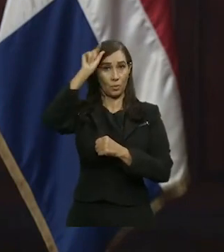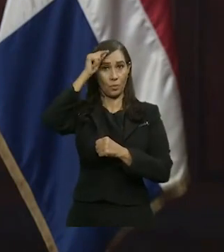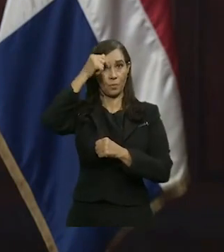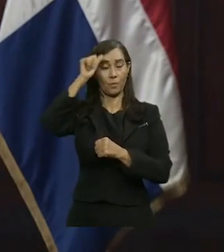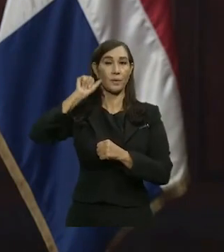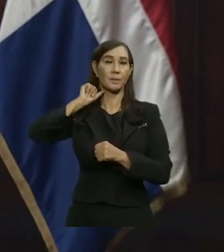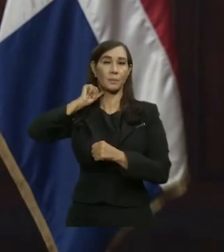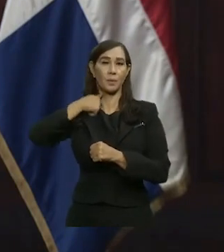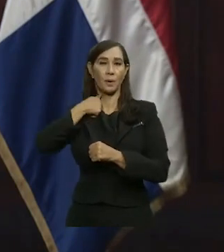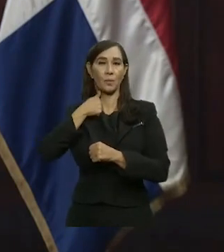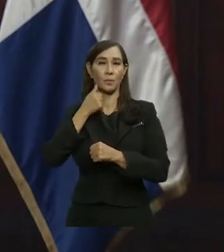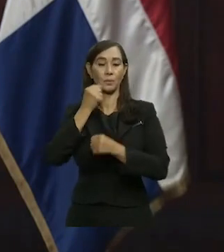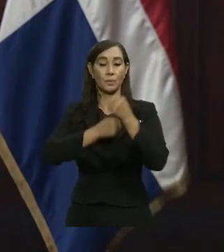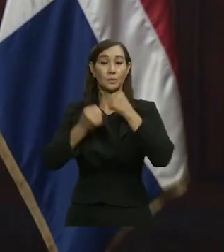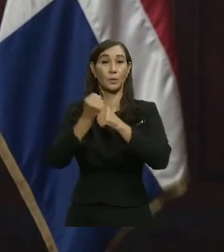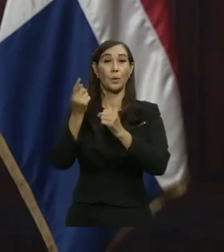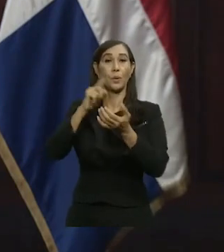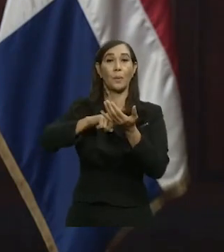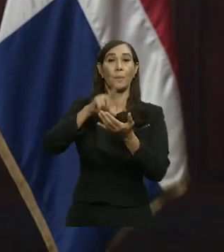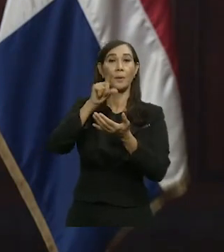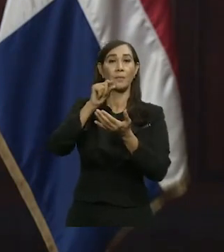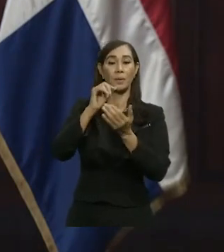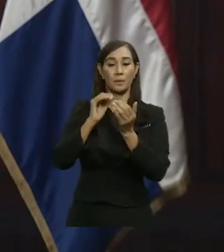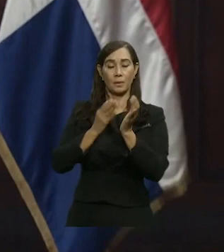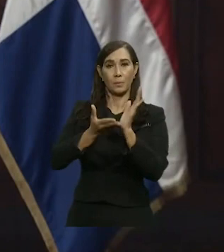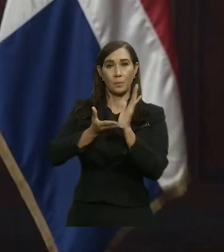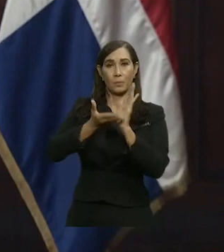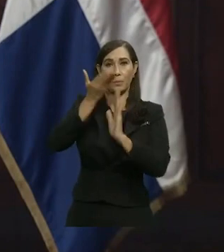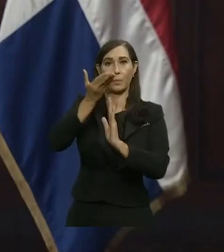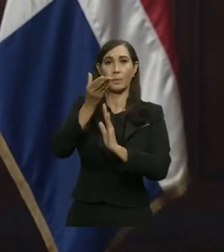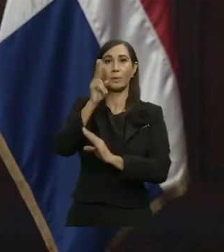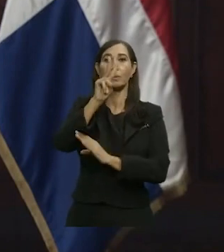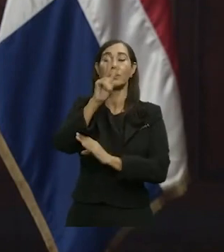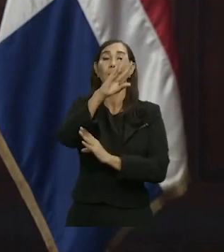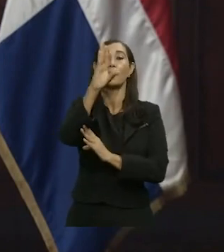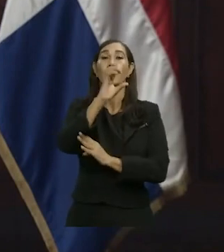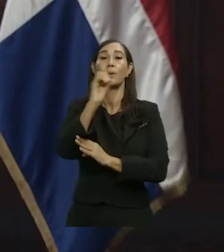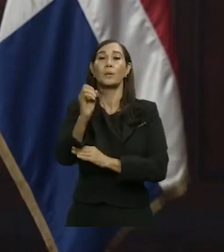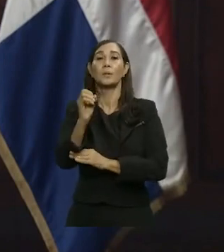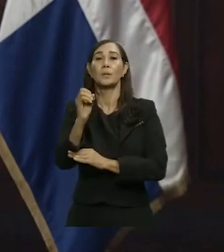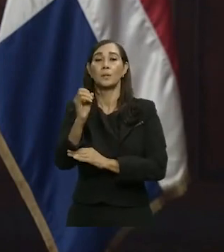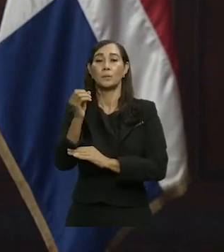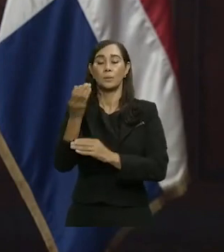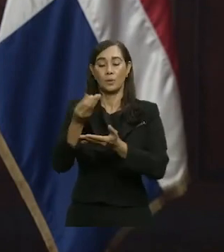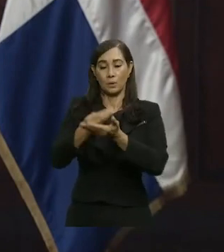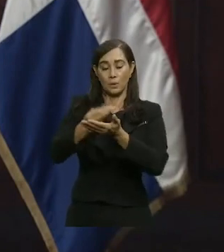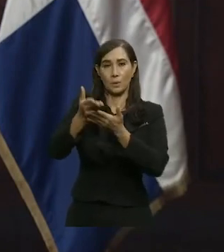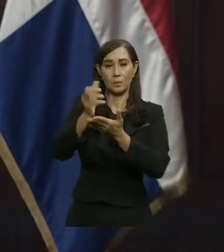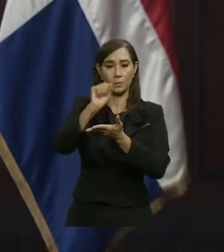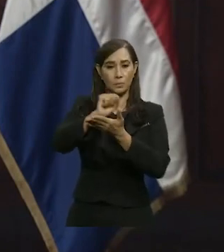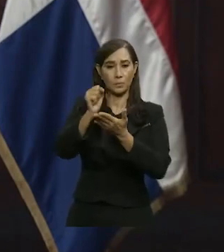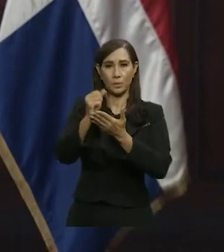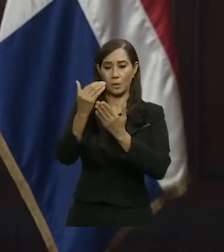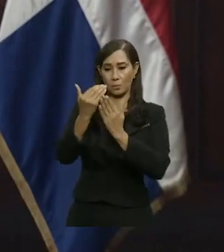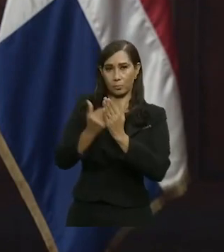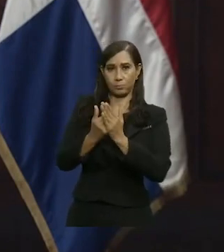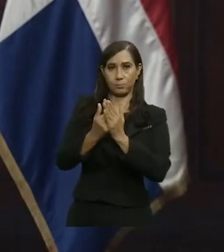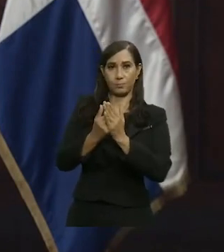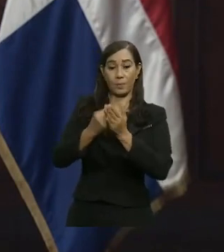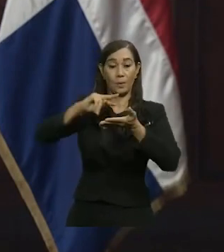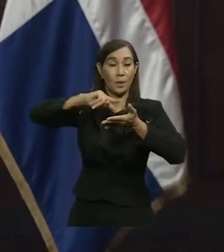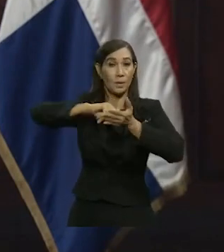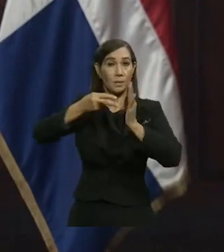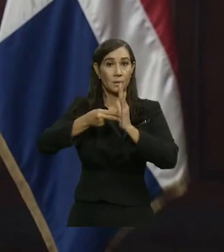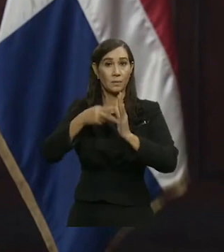del 2020 a la fecha, hemos aumentado en un 2% del PIB los montos invertidos en gastos sociales, lo que